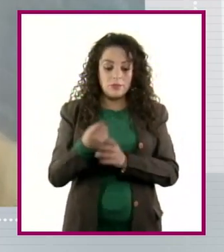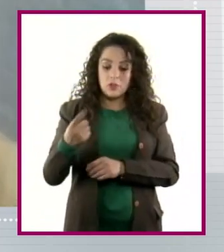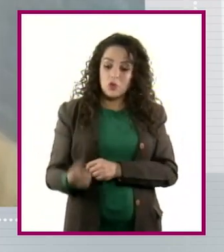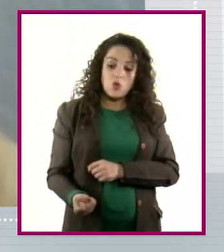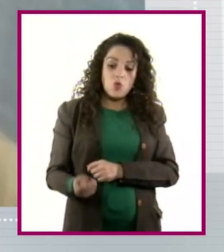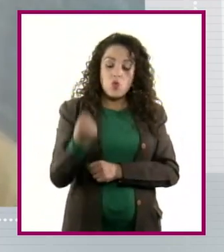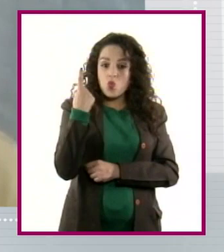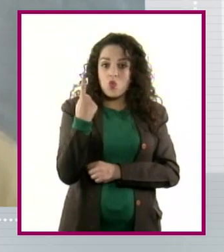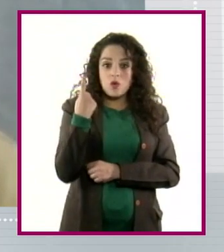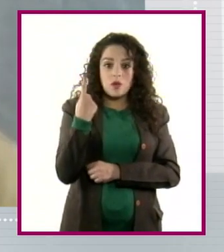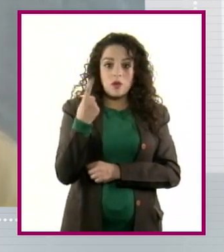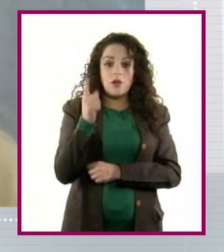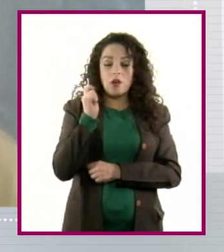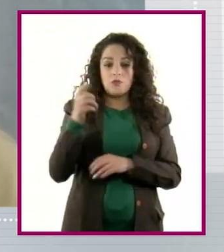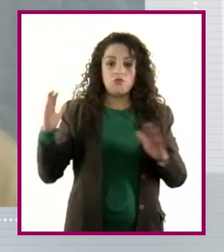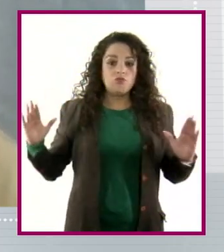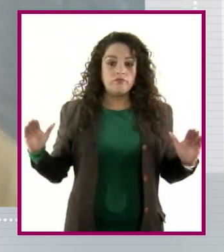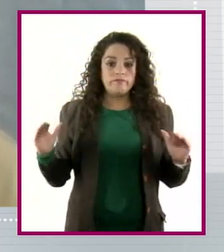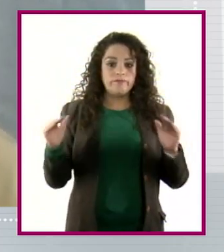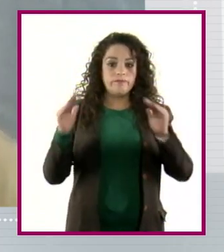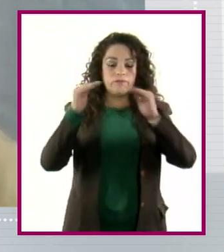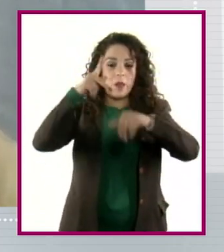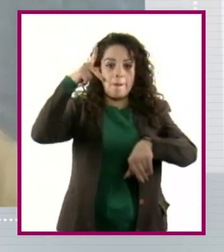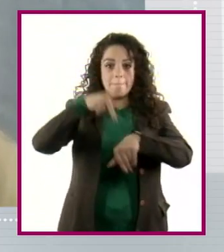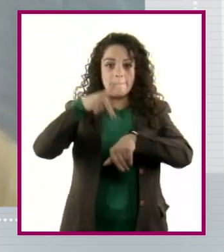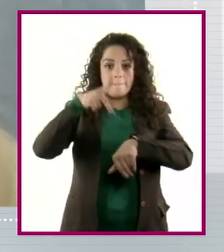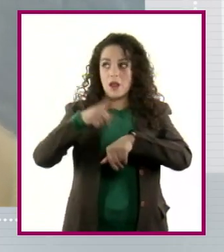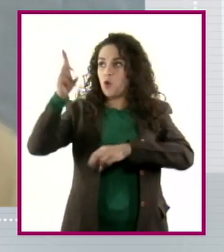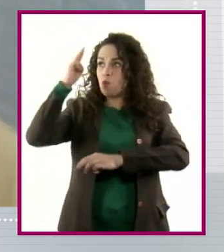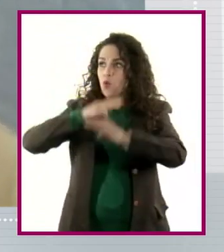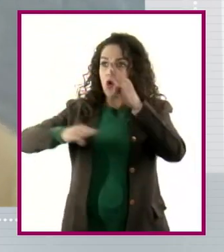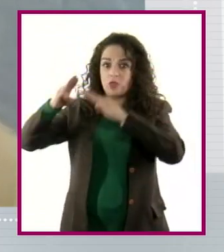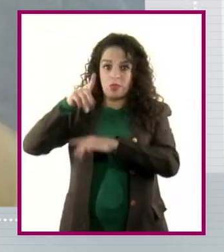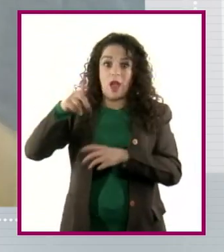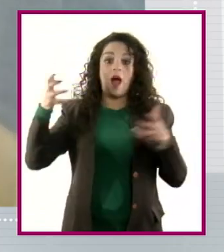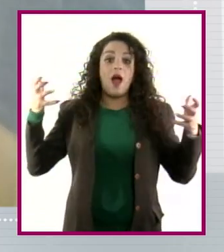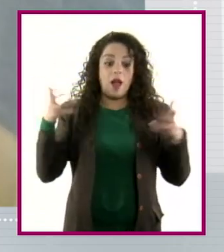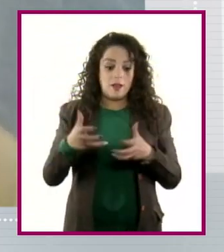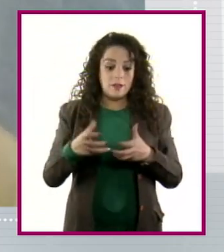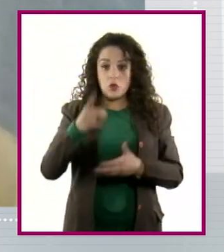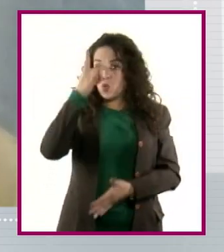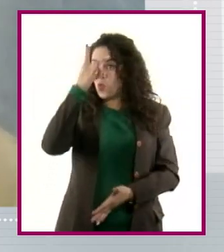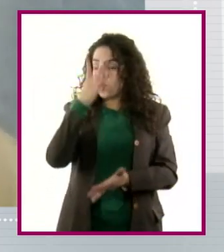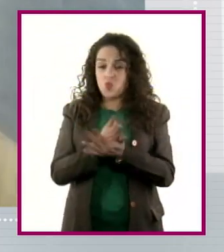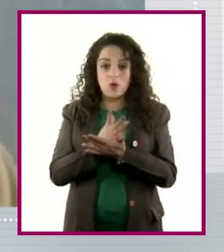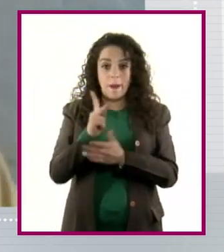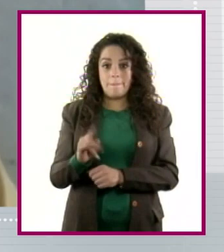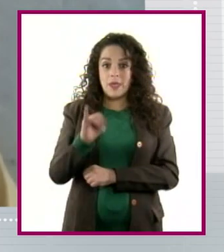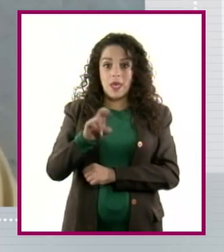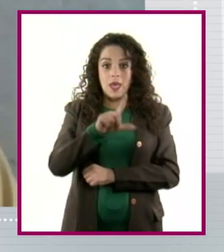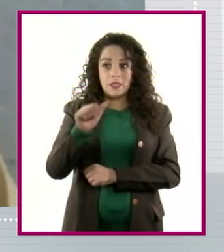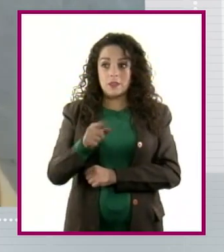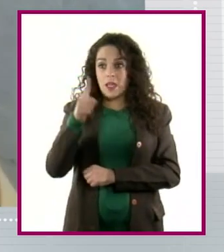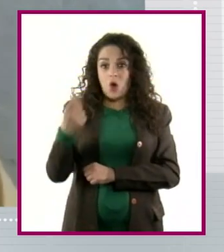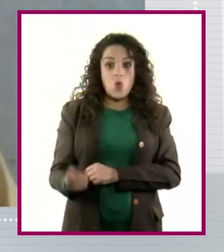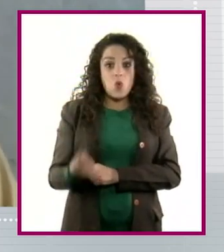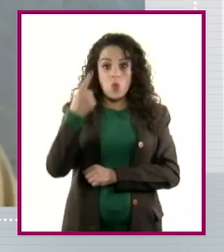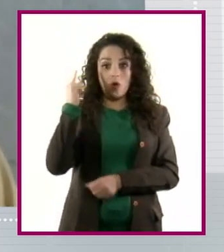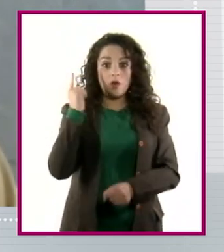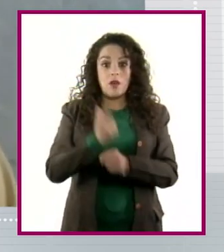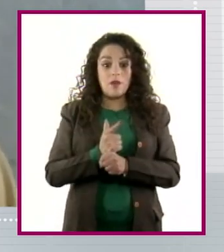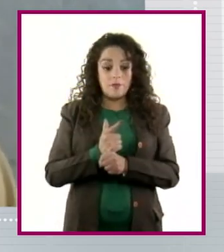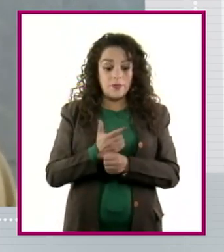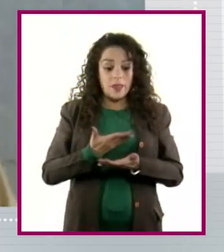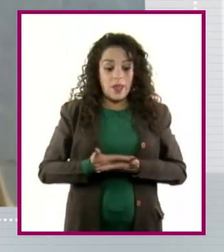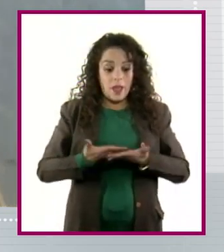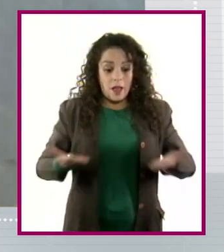templo monolítico que está tallado sobre la roca madre de la montaña en una sola pieza y que es el único que ha sido descubierto hasta la